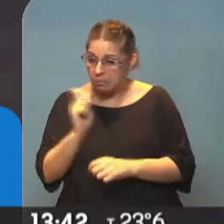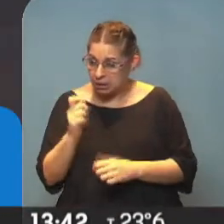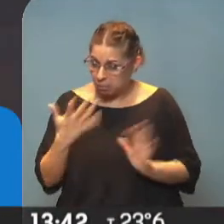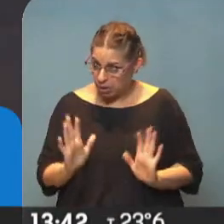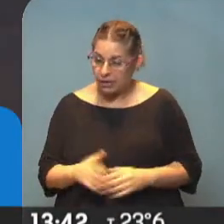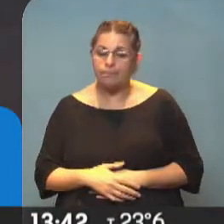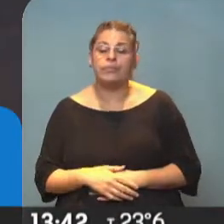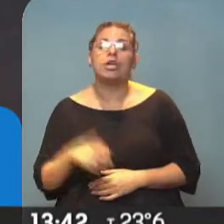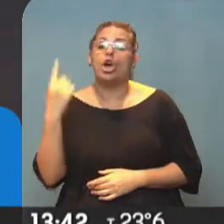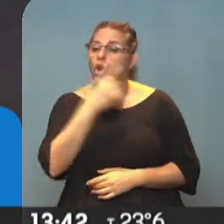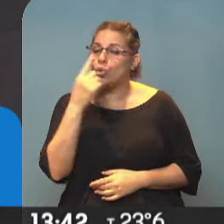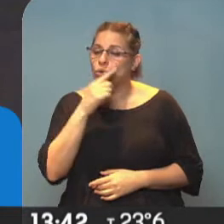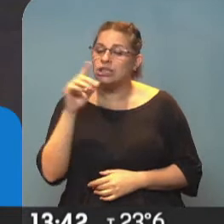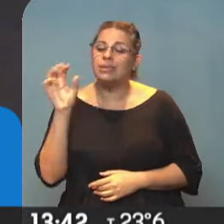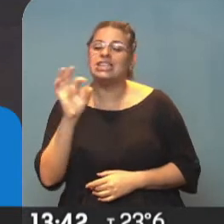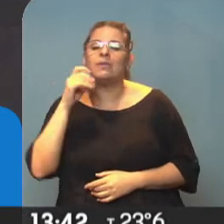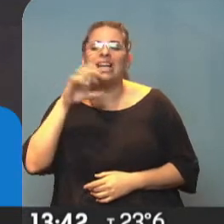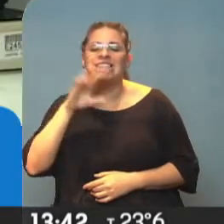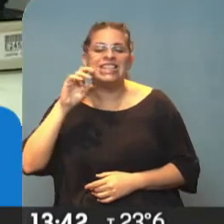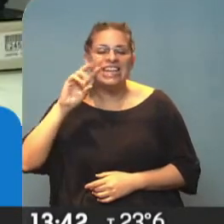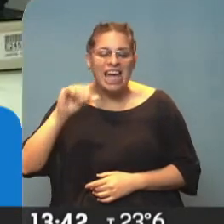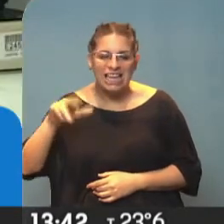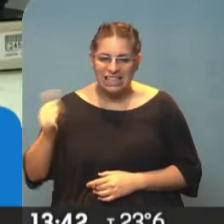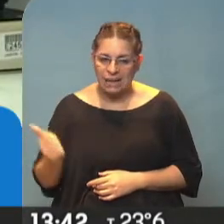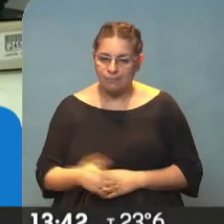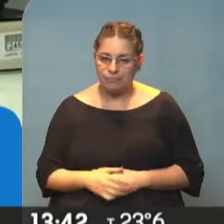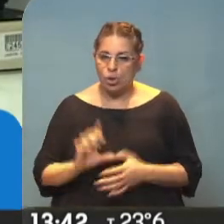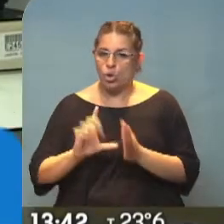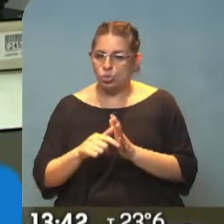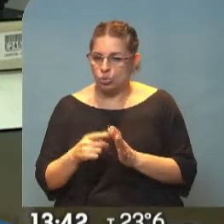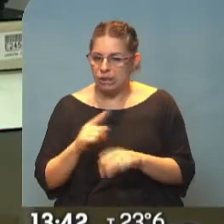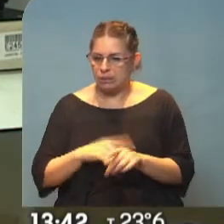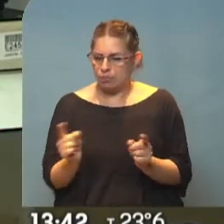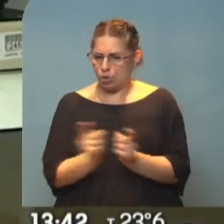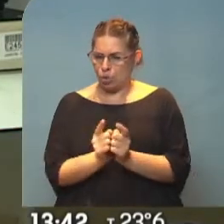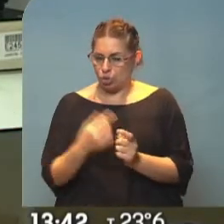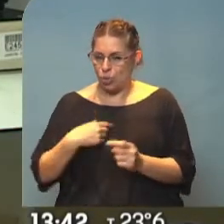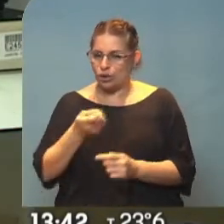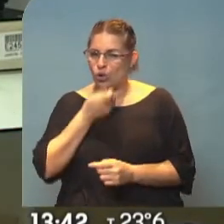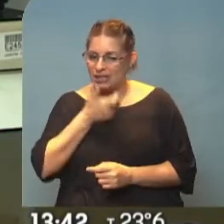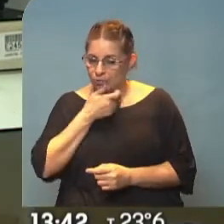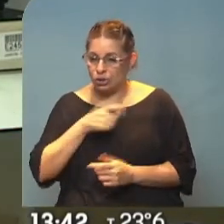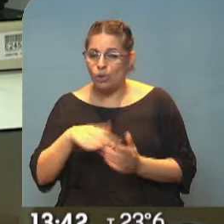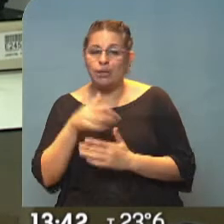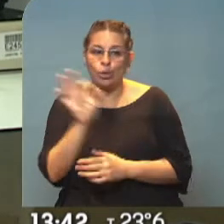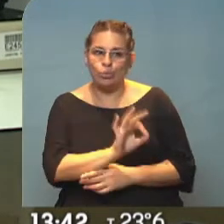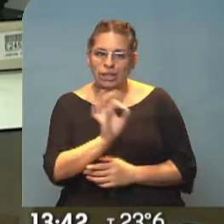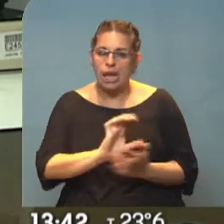conjuntivitis bacteriana, que son otra forma de conjuntivitis, duran poco tiempo cuando uno le da el antibiótico, pero las virales suelen